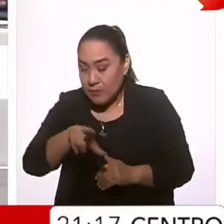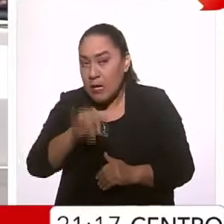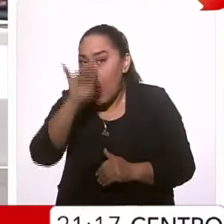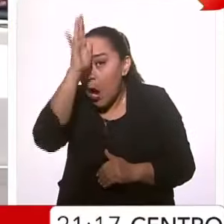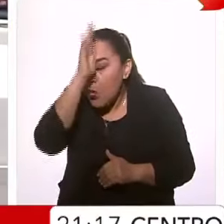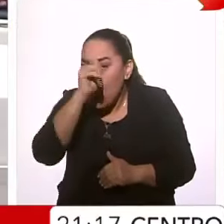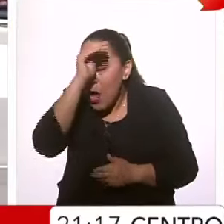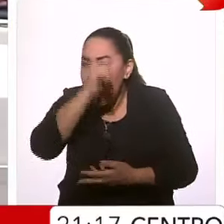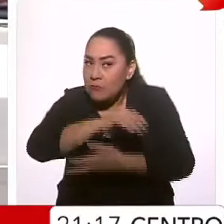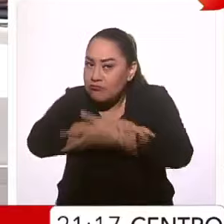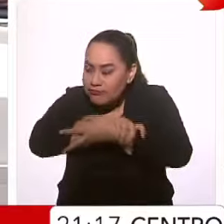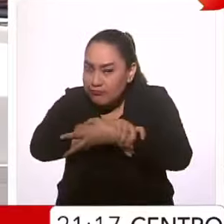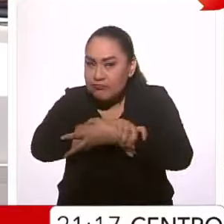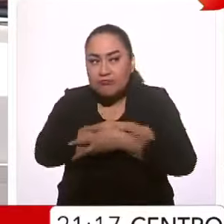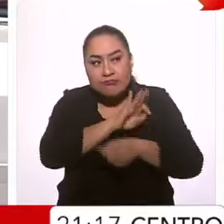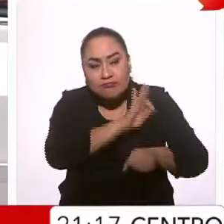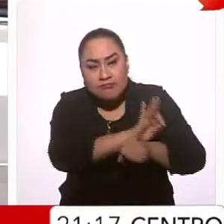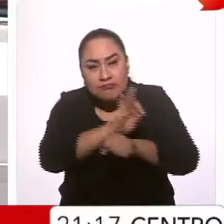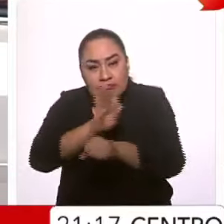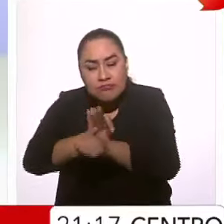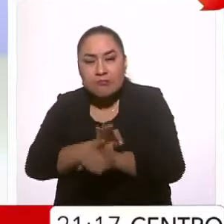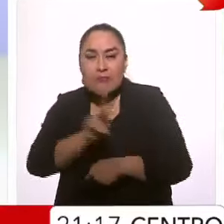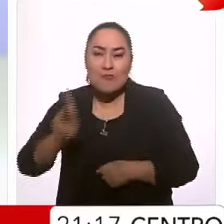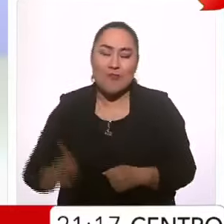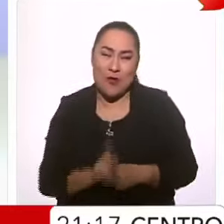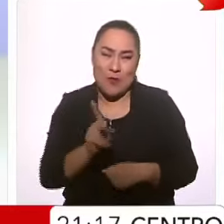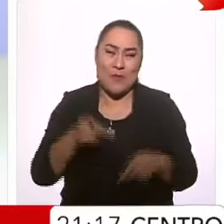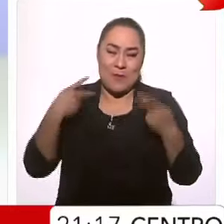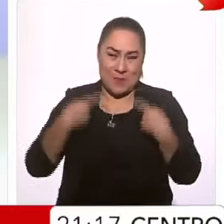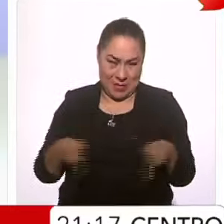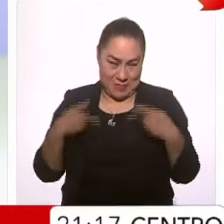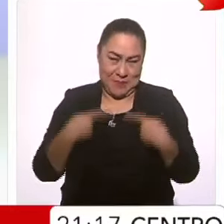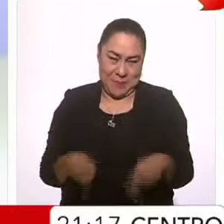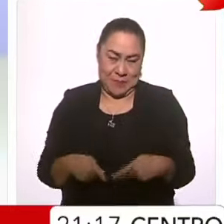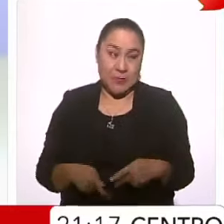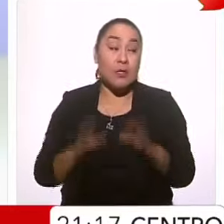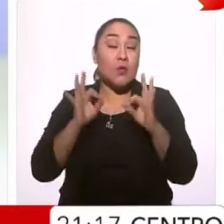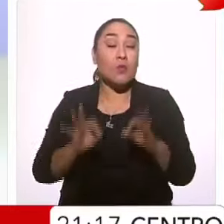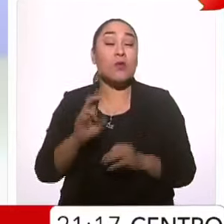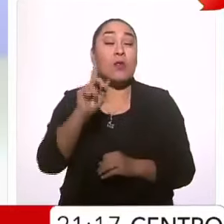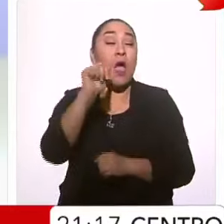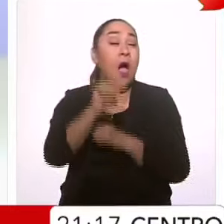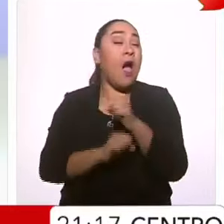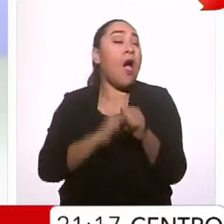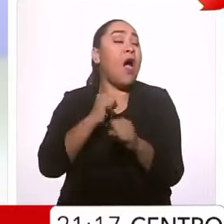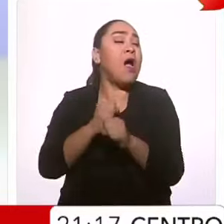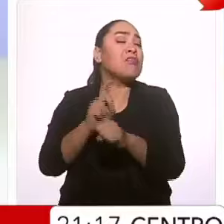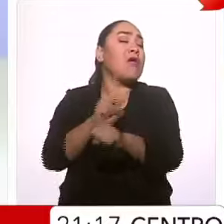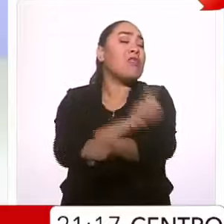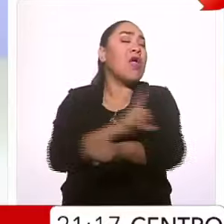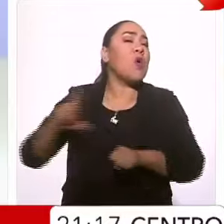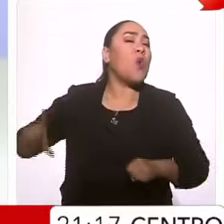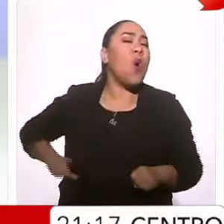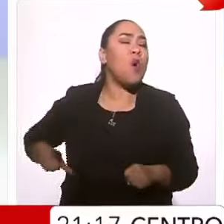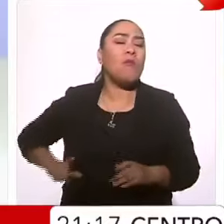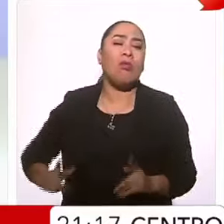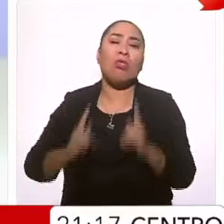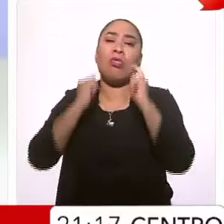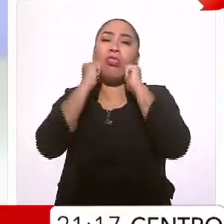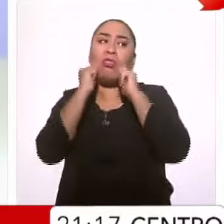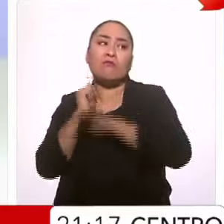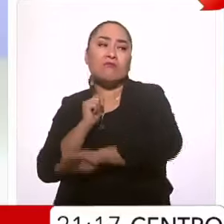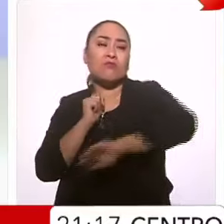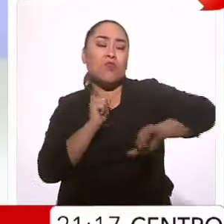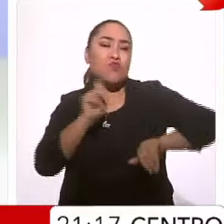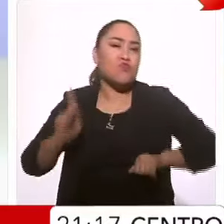derechos sociales a nuestros ciudadanos y que en el tiempo, sobre todo 36 años de neoliberalismo, se perdió. Este grupo